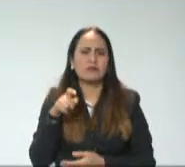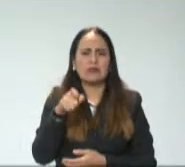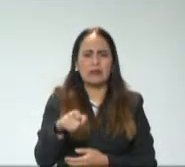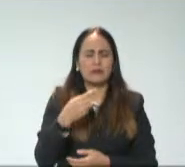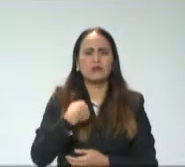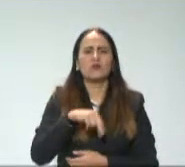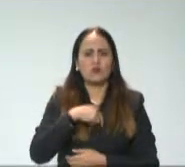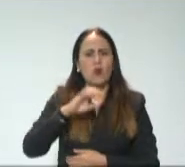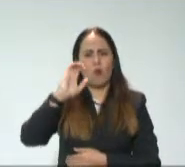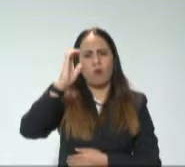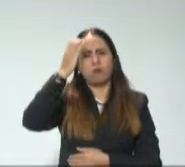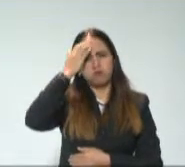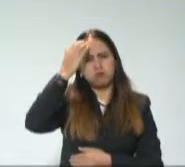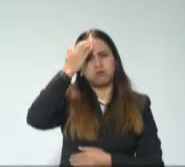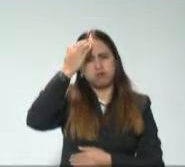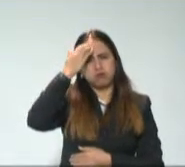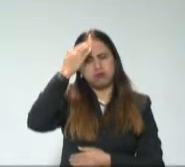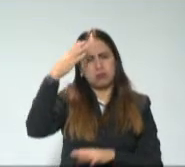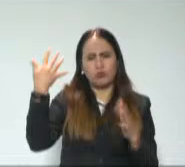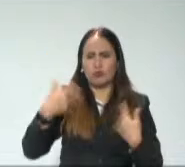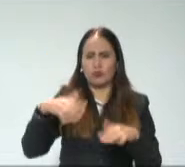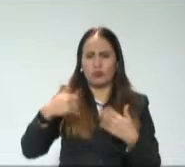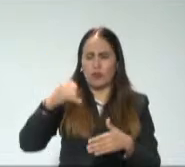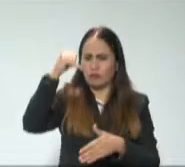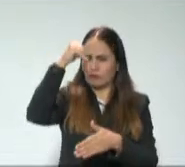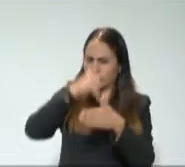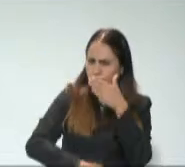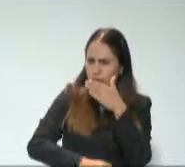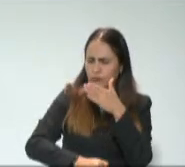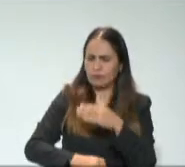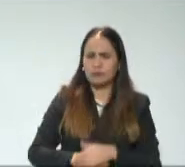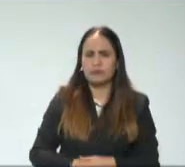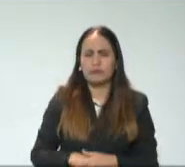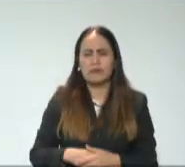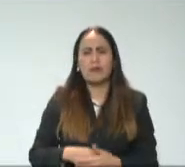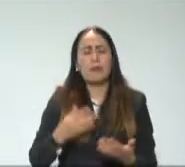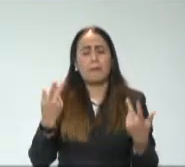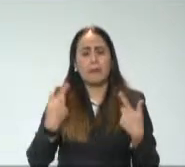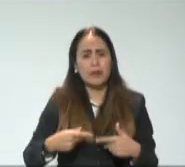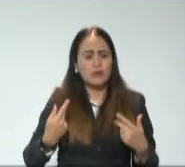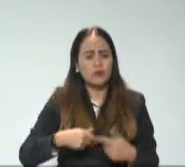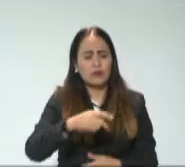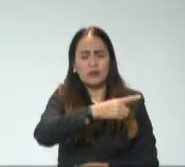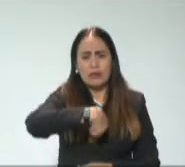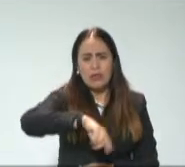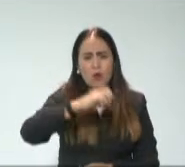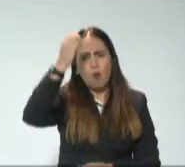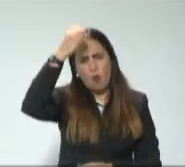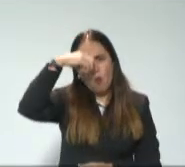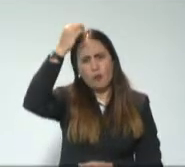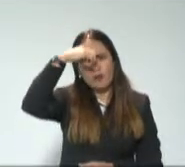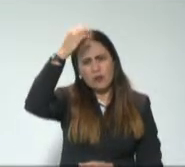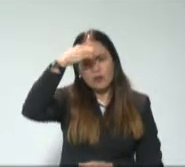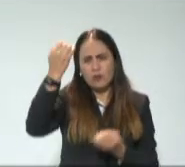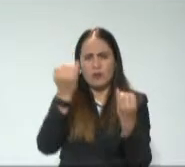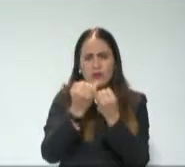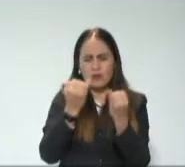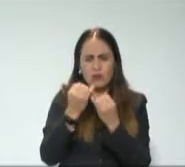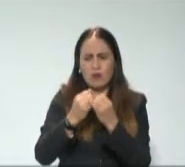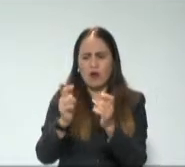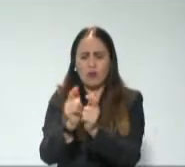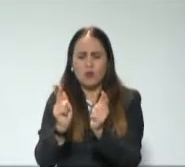tod en el mundo muy intenso no entonces Muchas voces eh Y distintas agendas